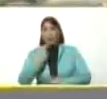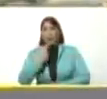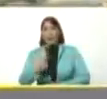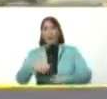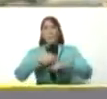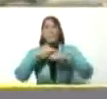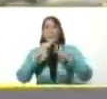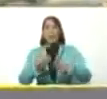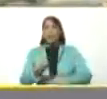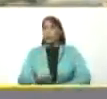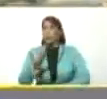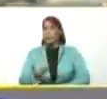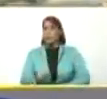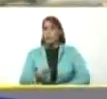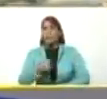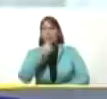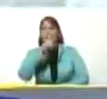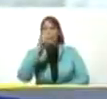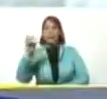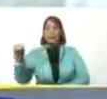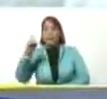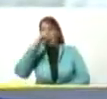importante. En esos 100 años,